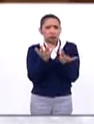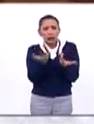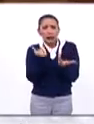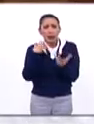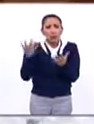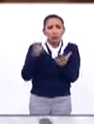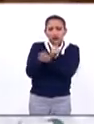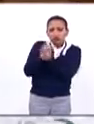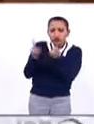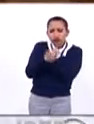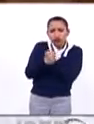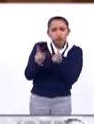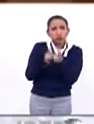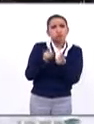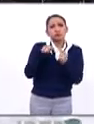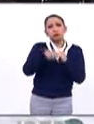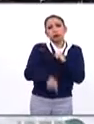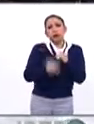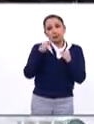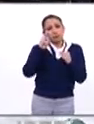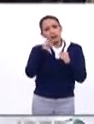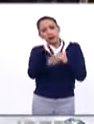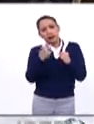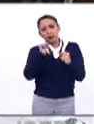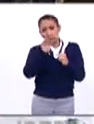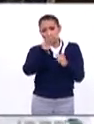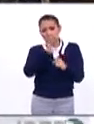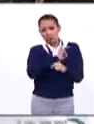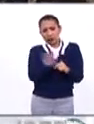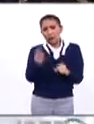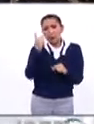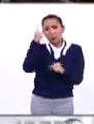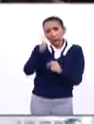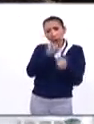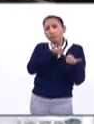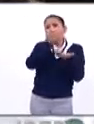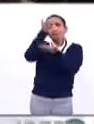el interactuar, ¿no? De las capacidades de la Cancillería para poder